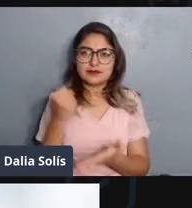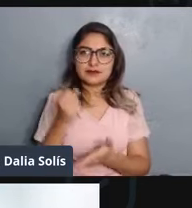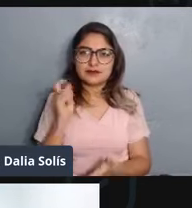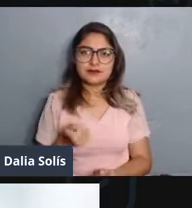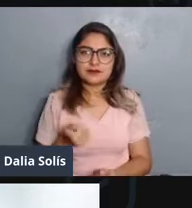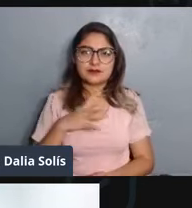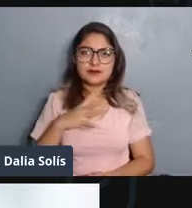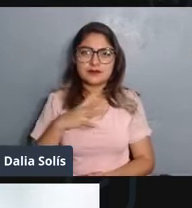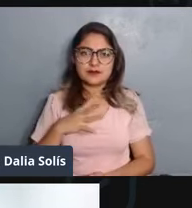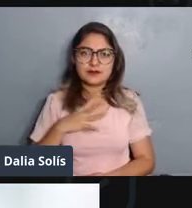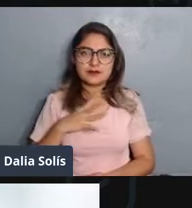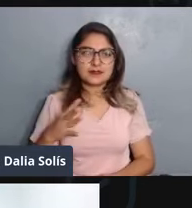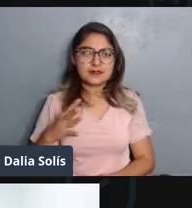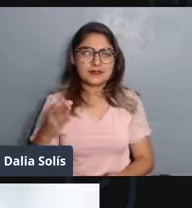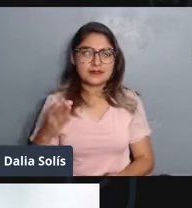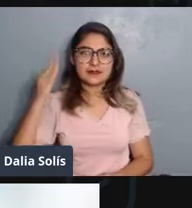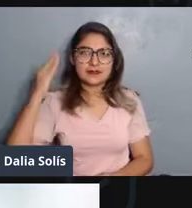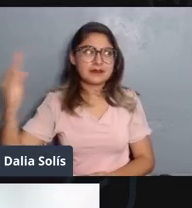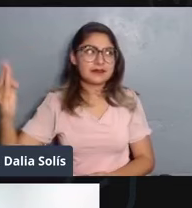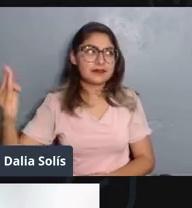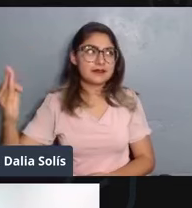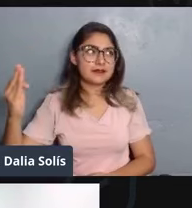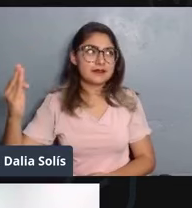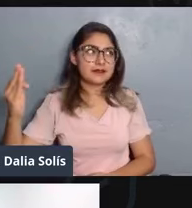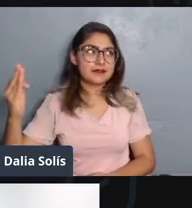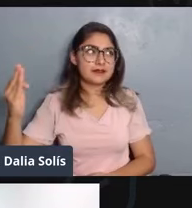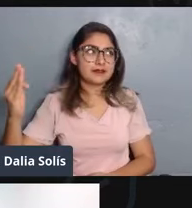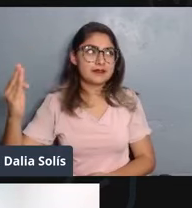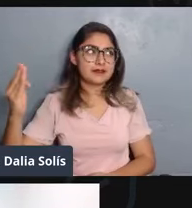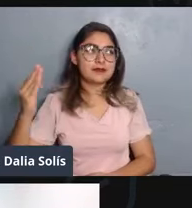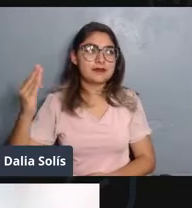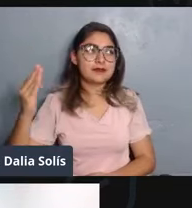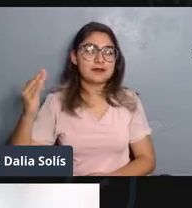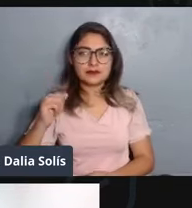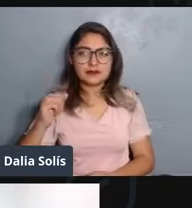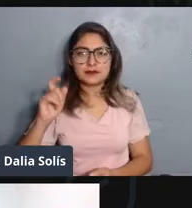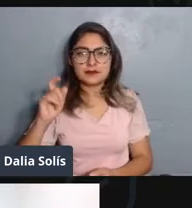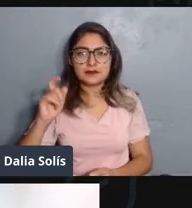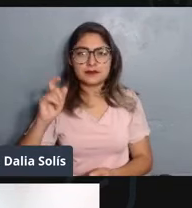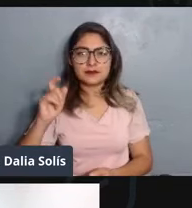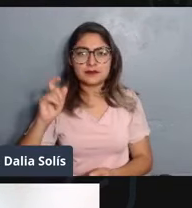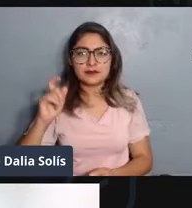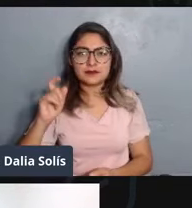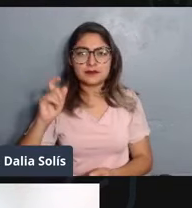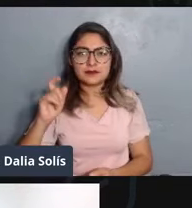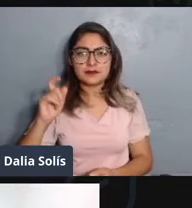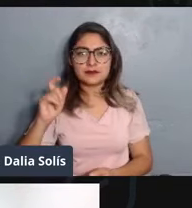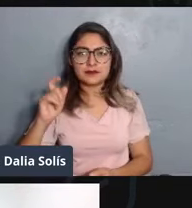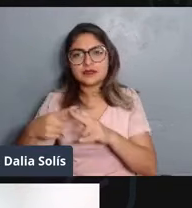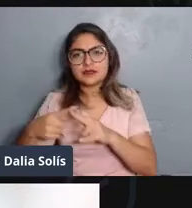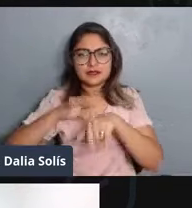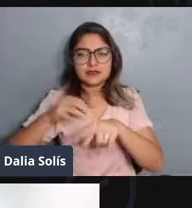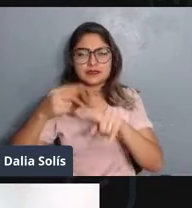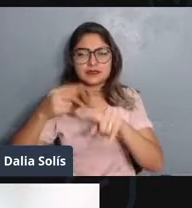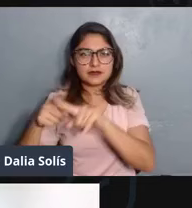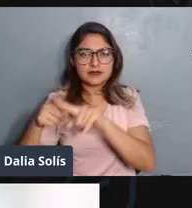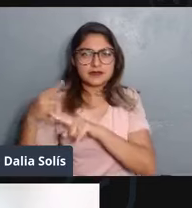de recursos, experiencias y habilidades que caracterizan a un individuo dentro de un margen de edad